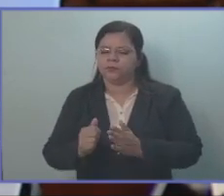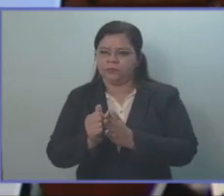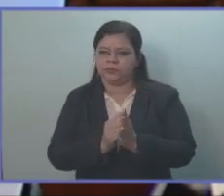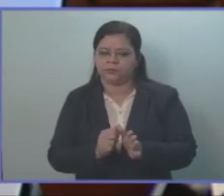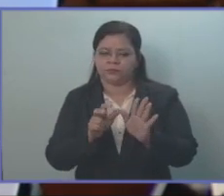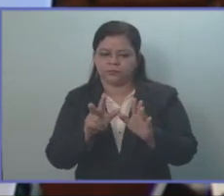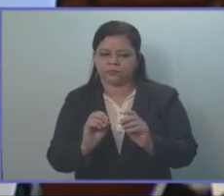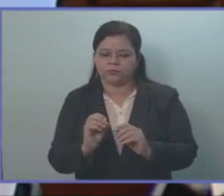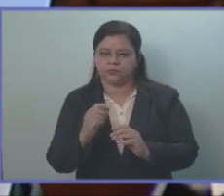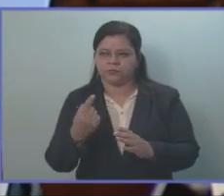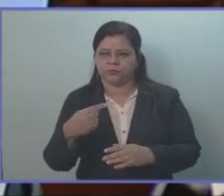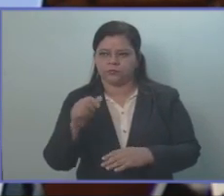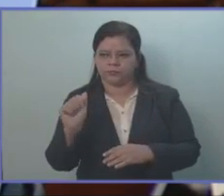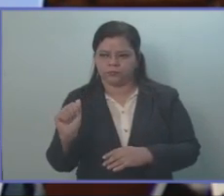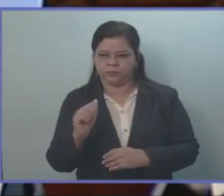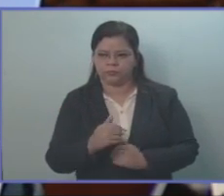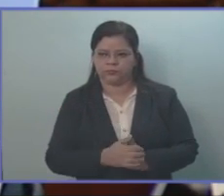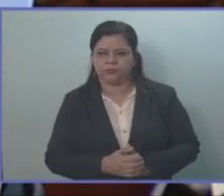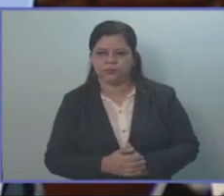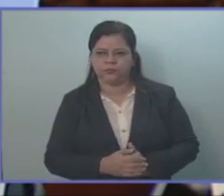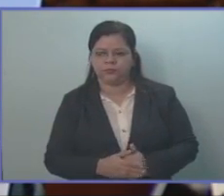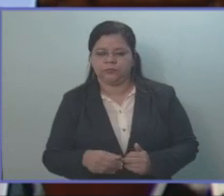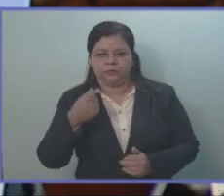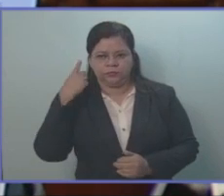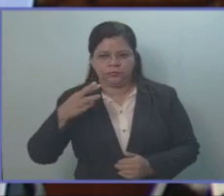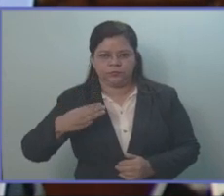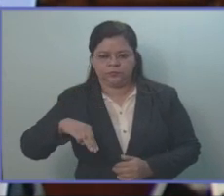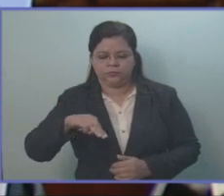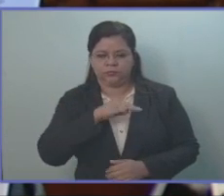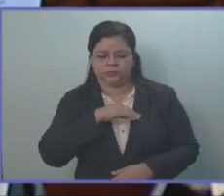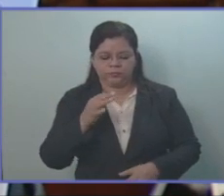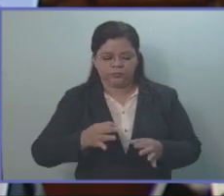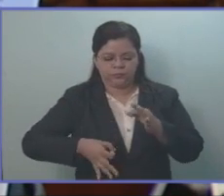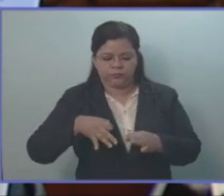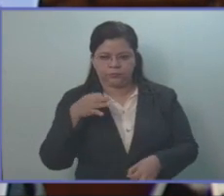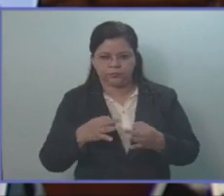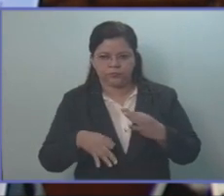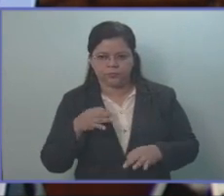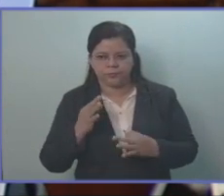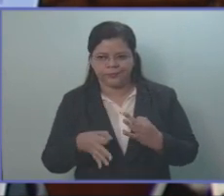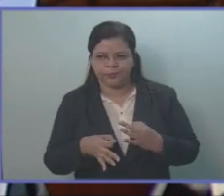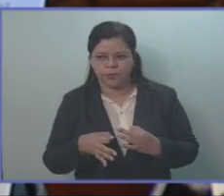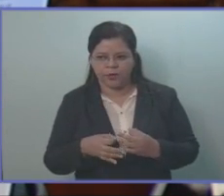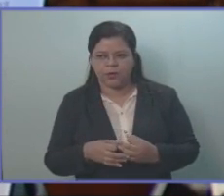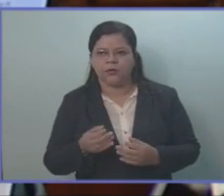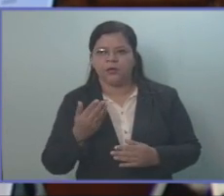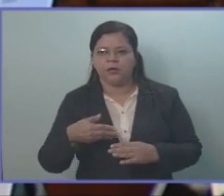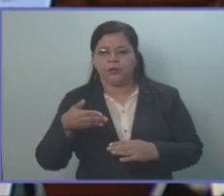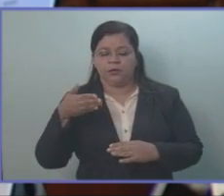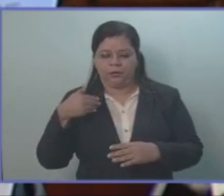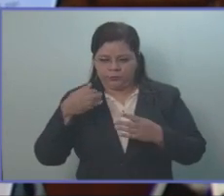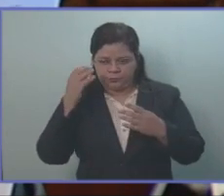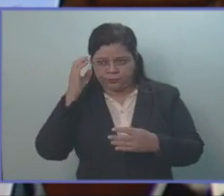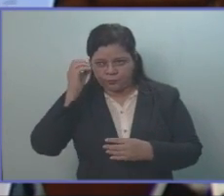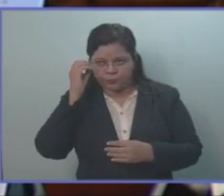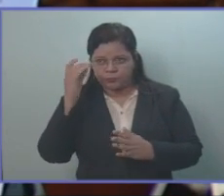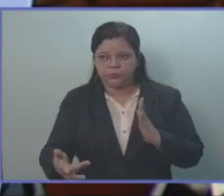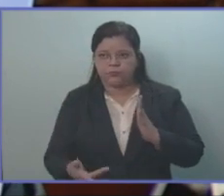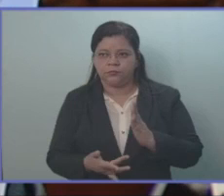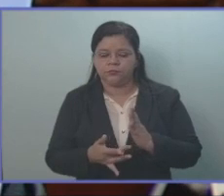Artículo 80-A. El ministro de Justicia y Seguridad Pública, previa opinión técnica